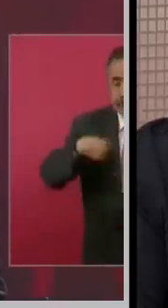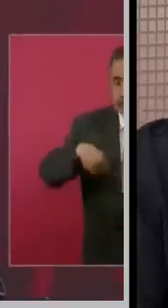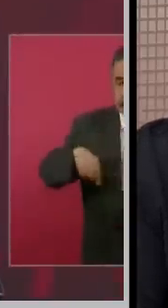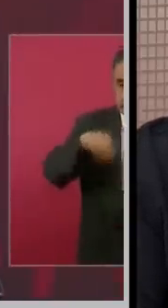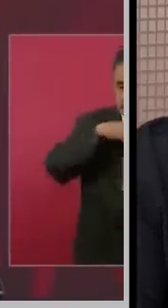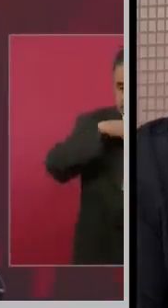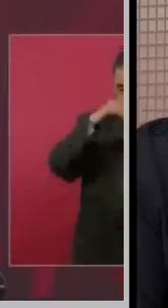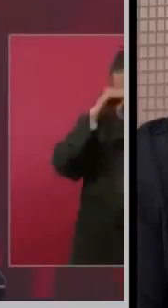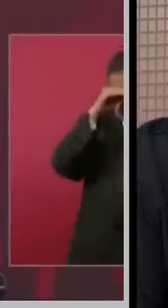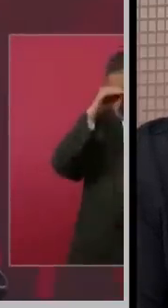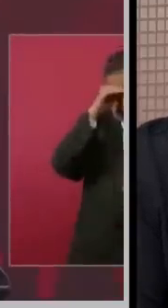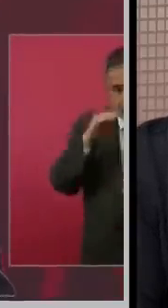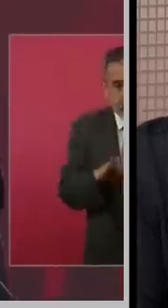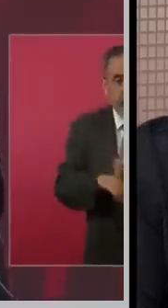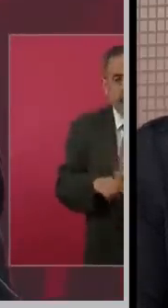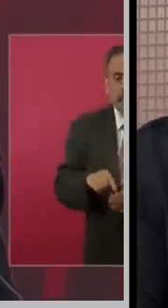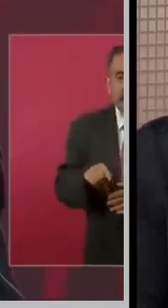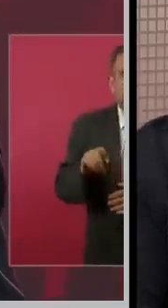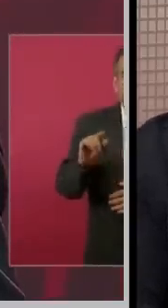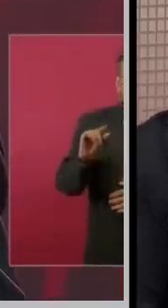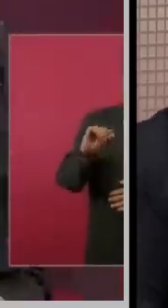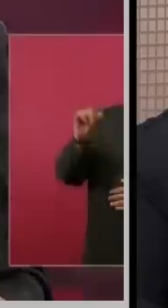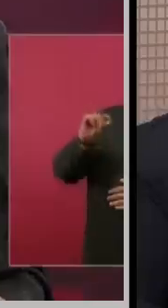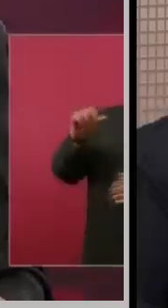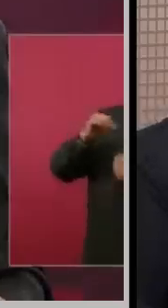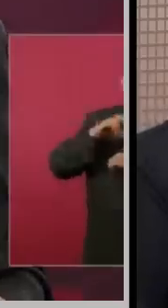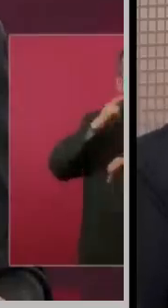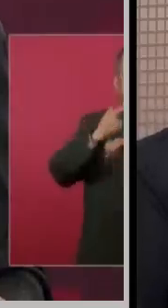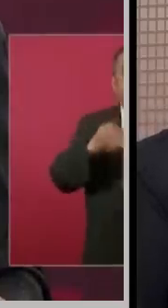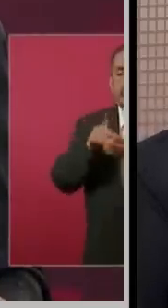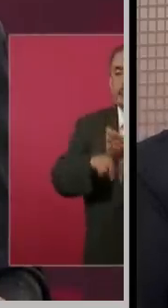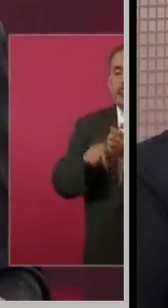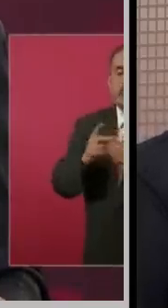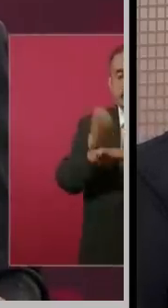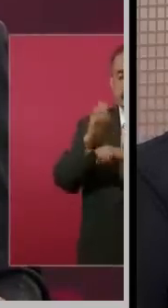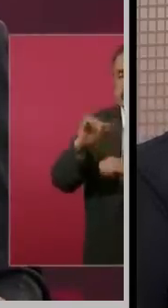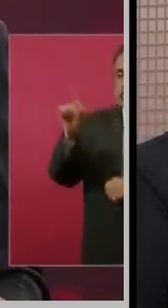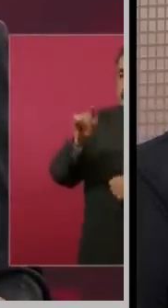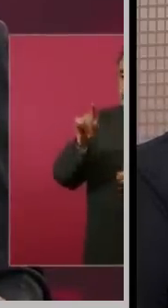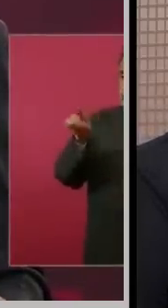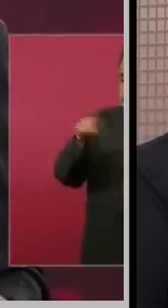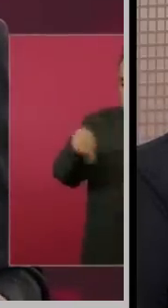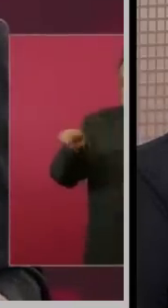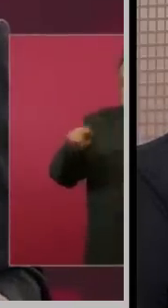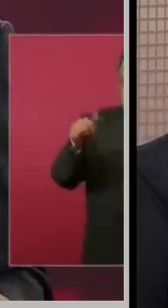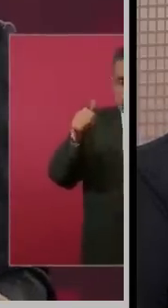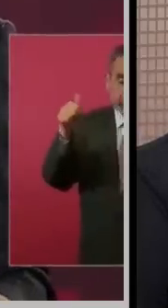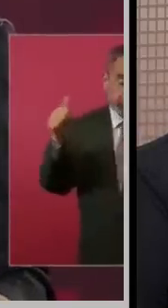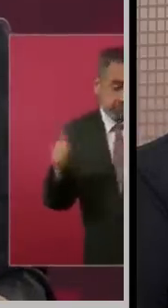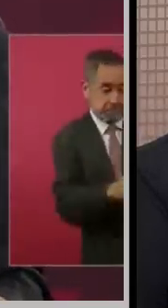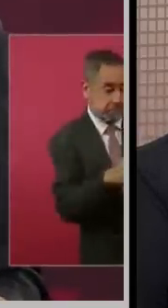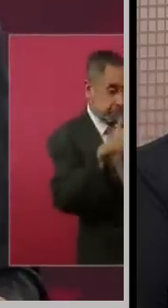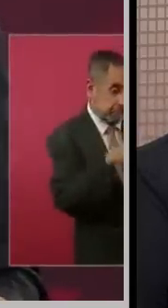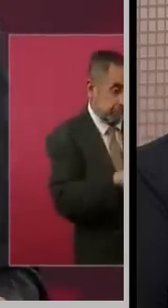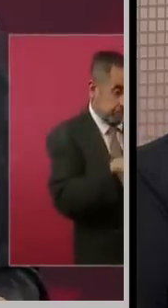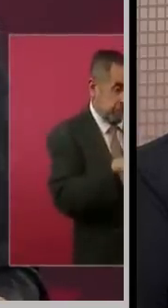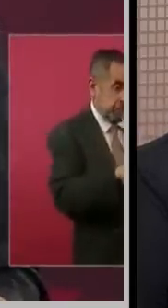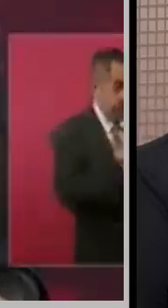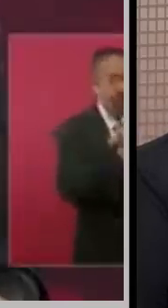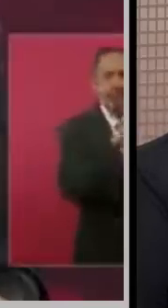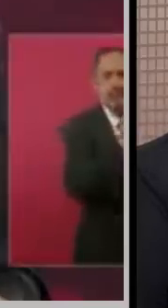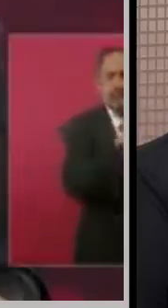buscando que las autoridades no estén al servicio de la delincuencia, como era antes,